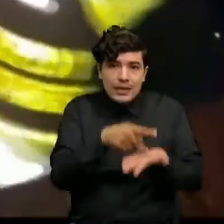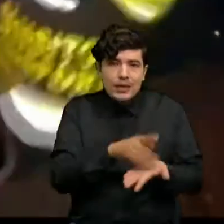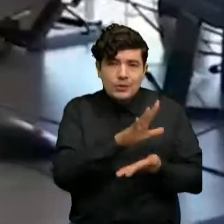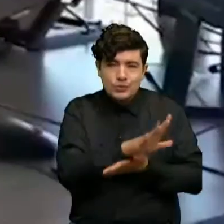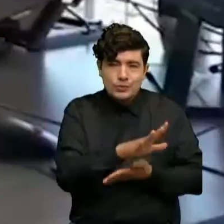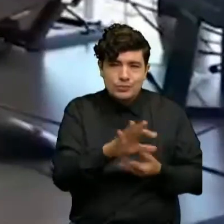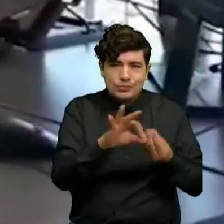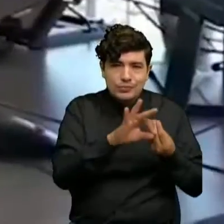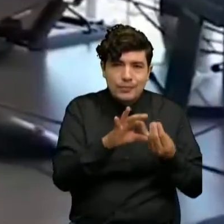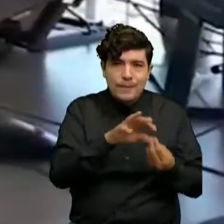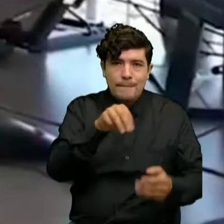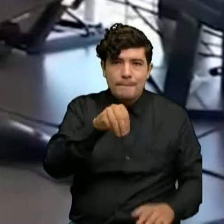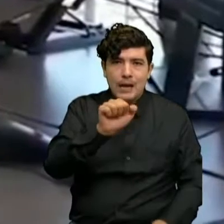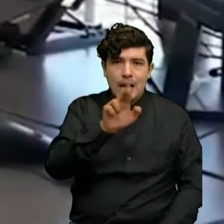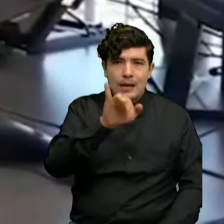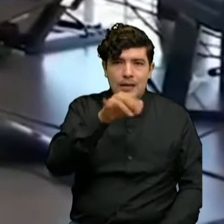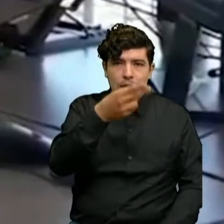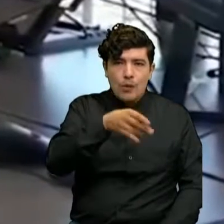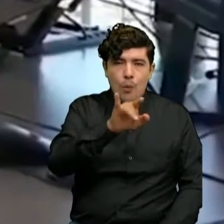el magdalena